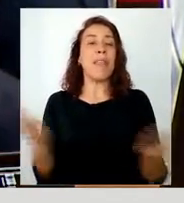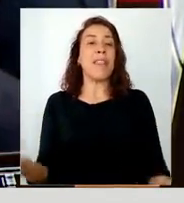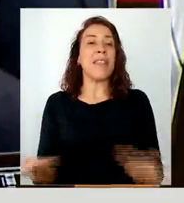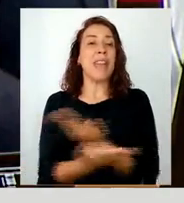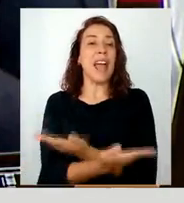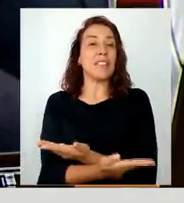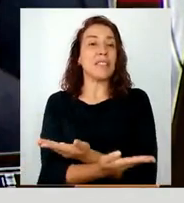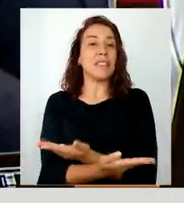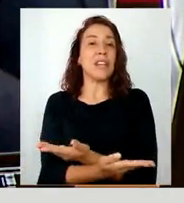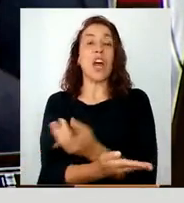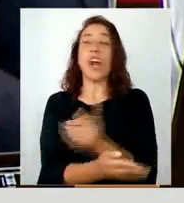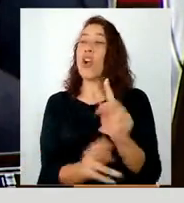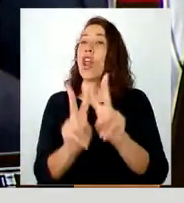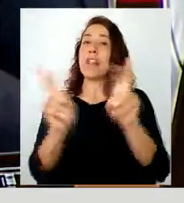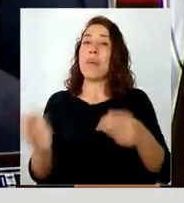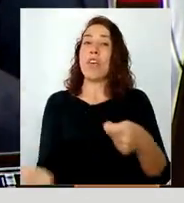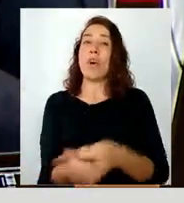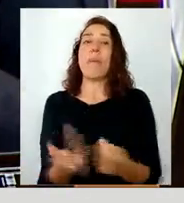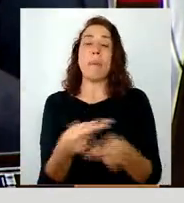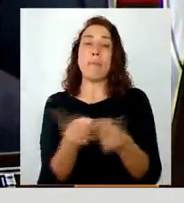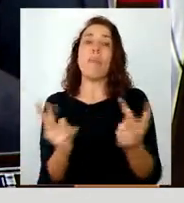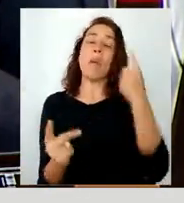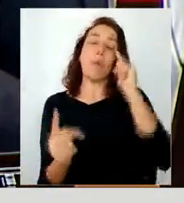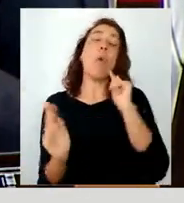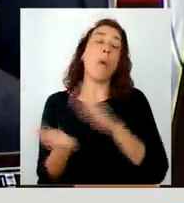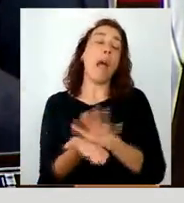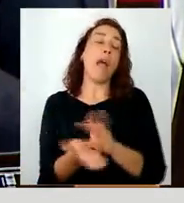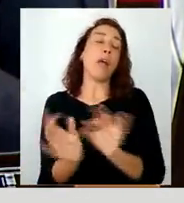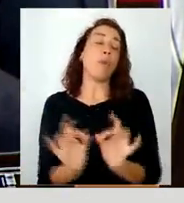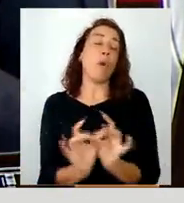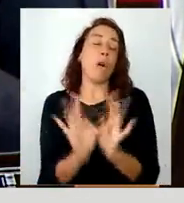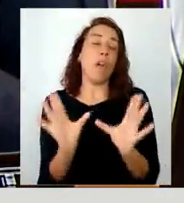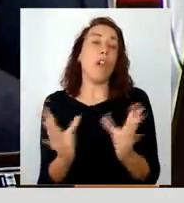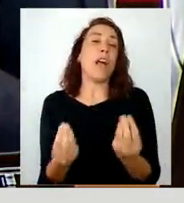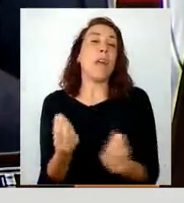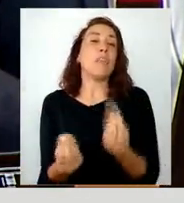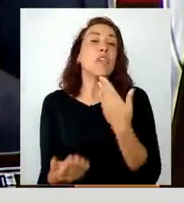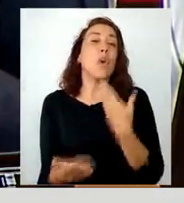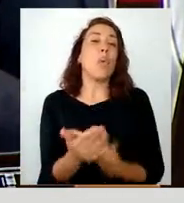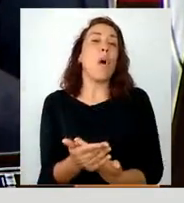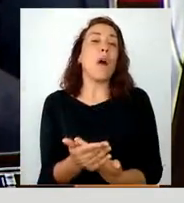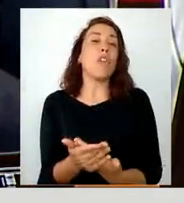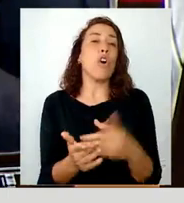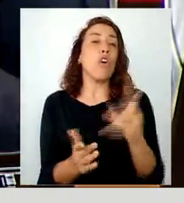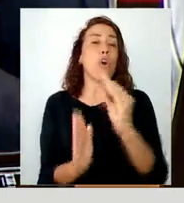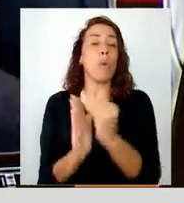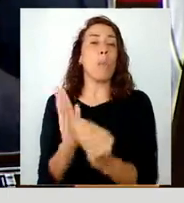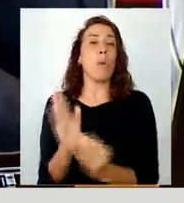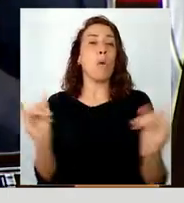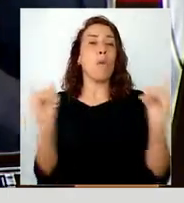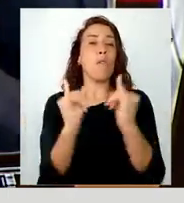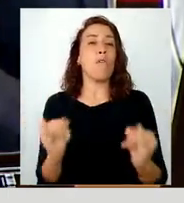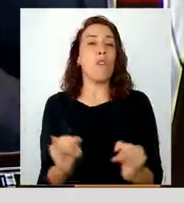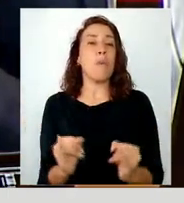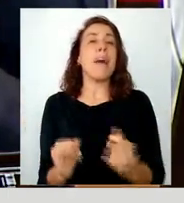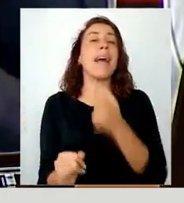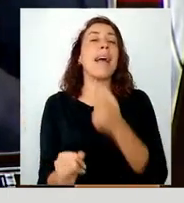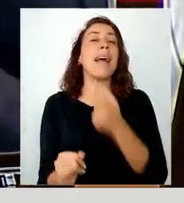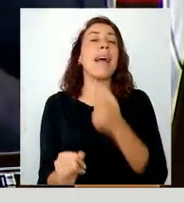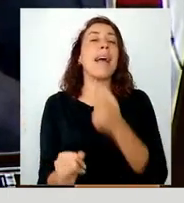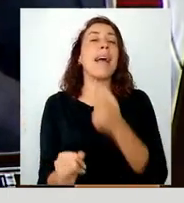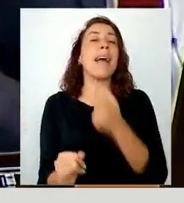compras públicas es un claro ejemplo de lo que sucede cuando no se incorporan mecanismos que aseguren transparencia y probidad